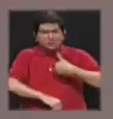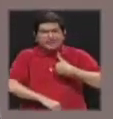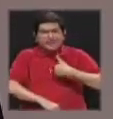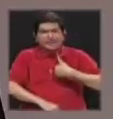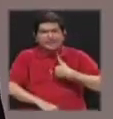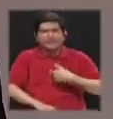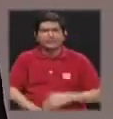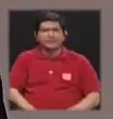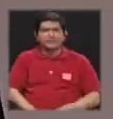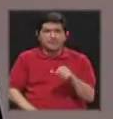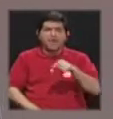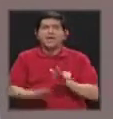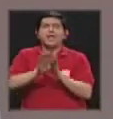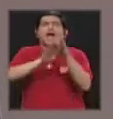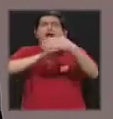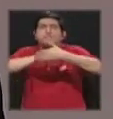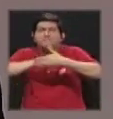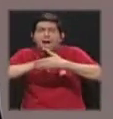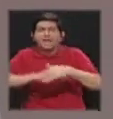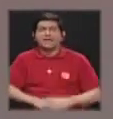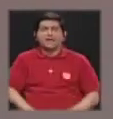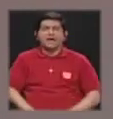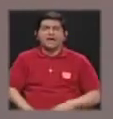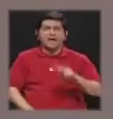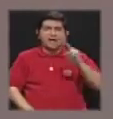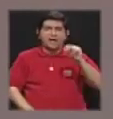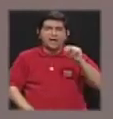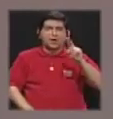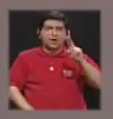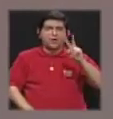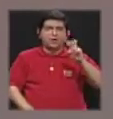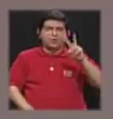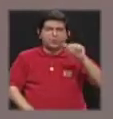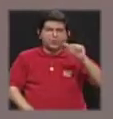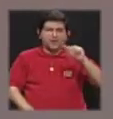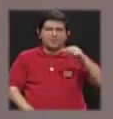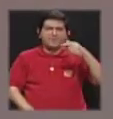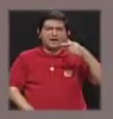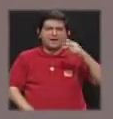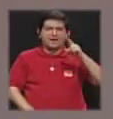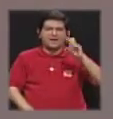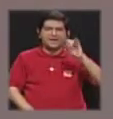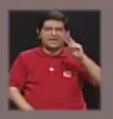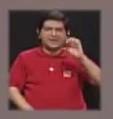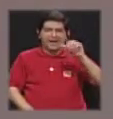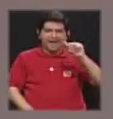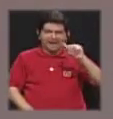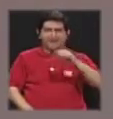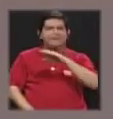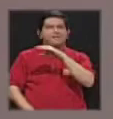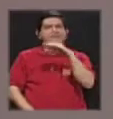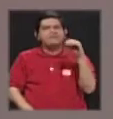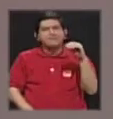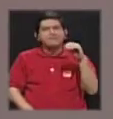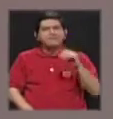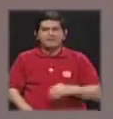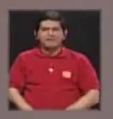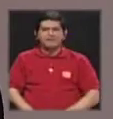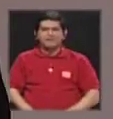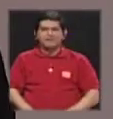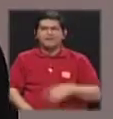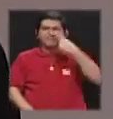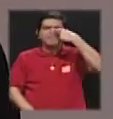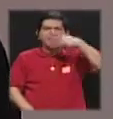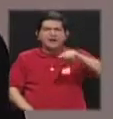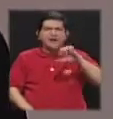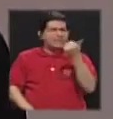sancionada en Jamaica, en Nueva Guinea, en Papúa Nueva Guinea, y en Tailandia, un